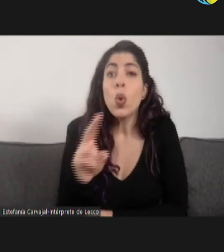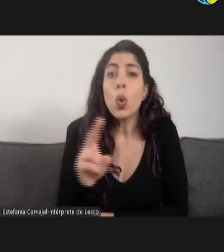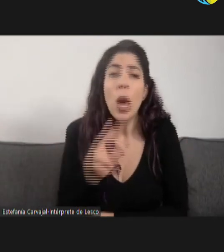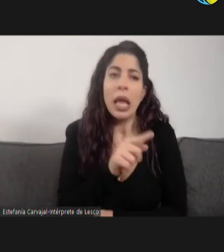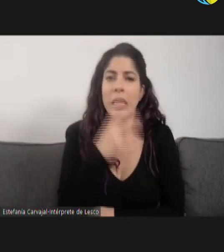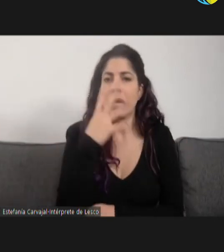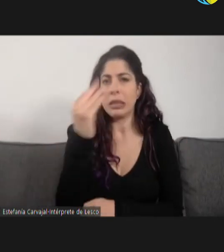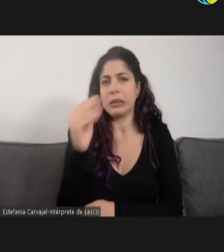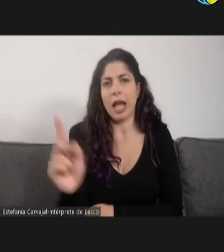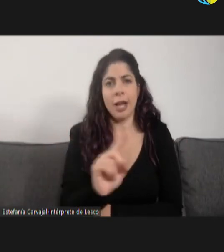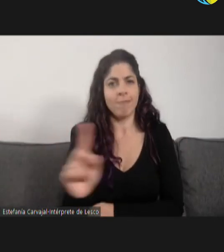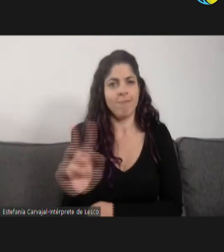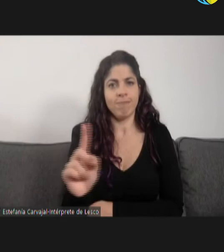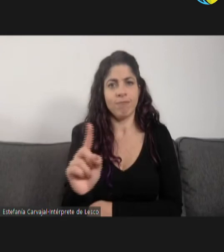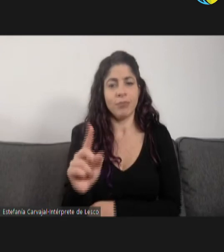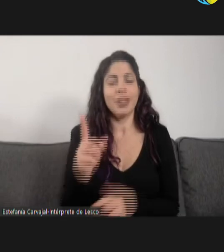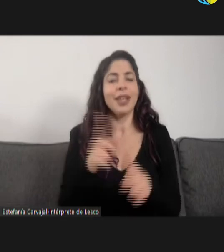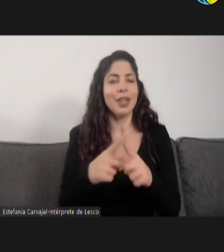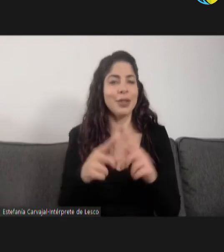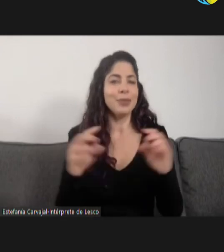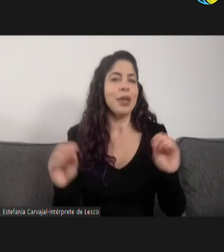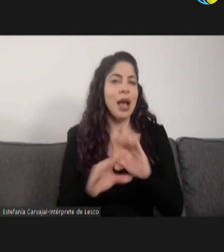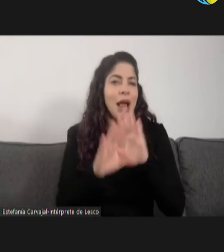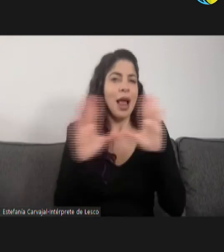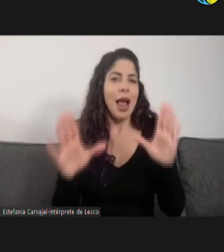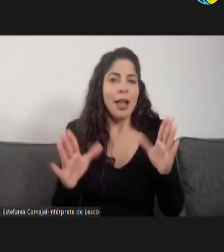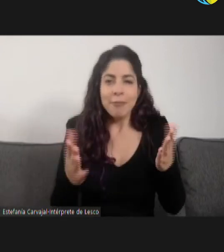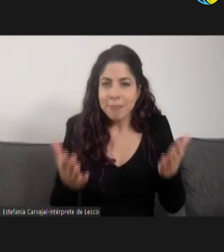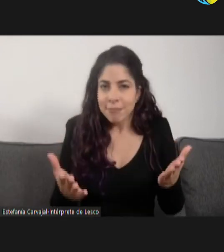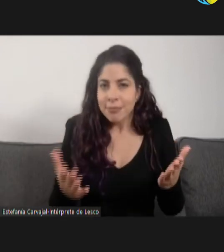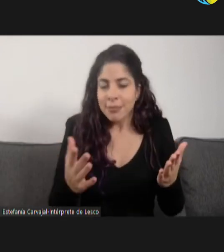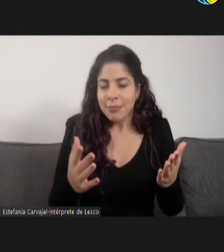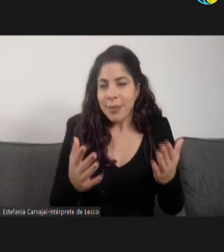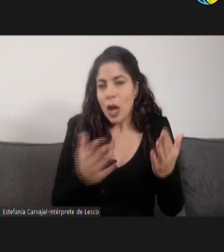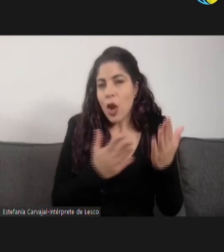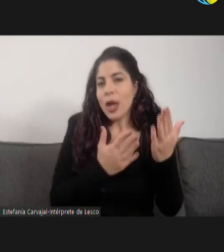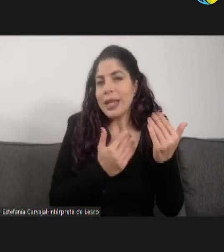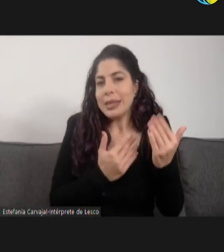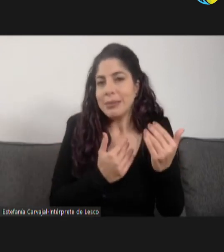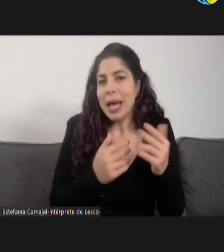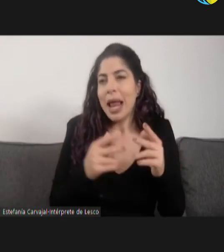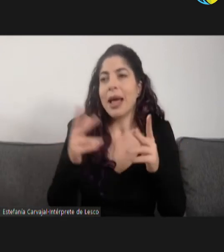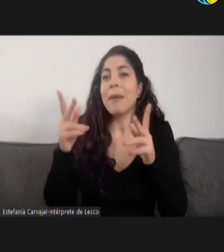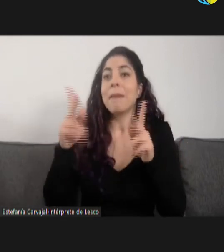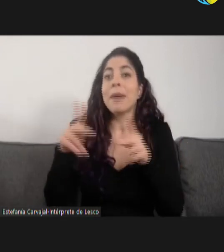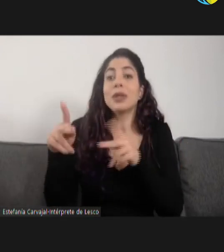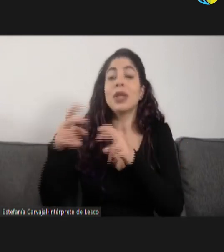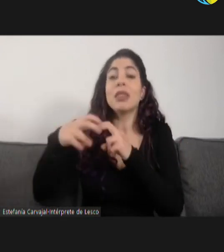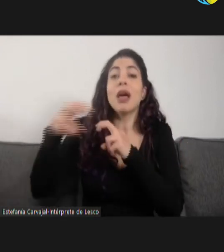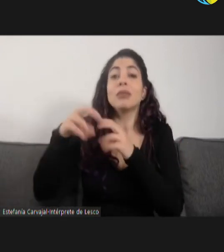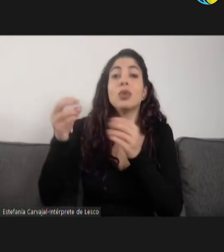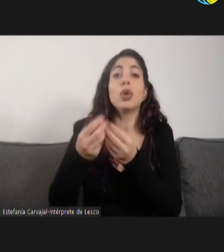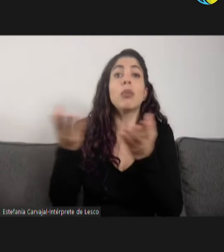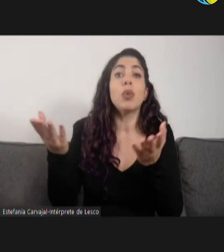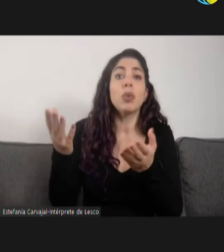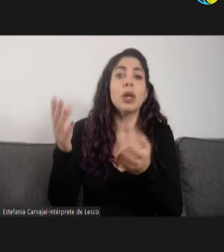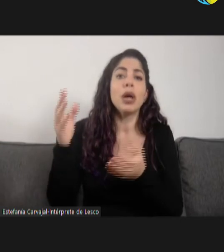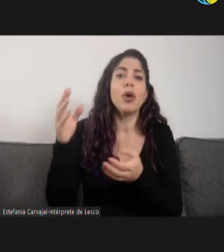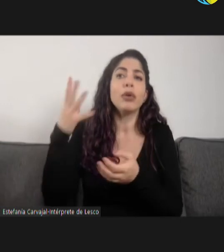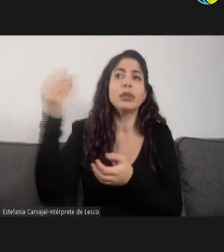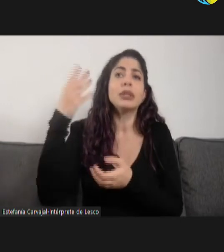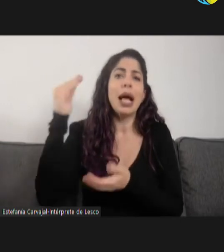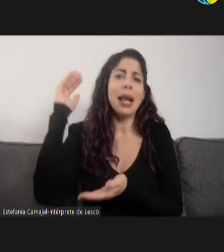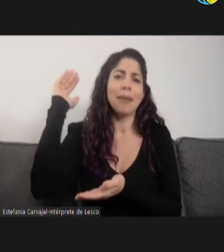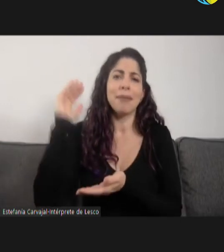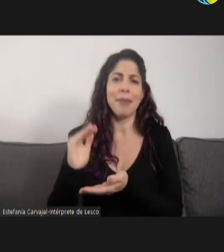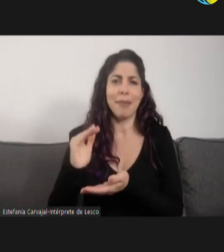den. Entonces es claro que hay que esperar, o sea que lo esperable es que la demanda también de transporte público disminuya. Además de